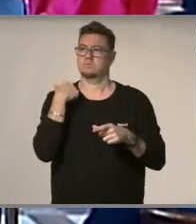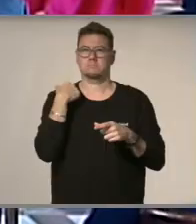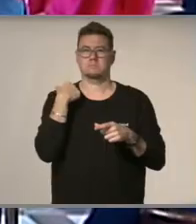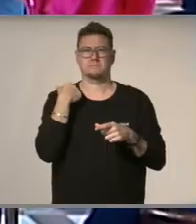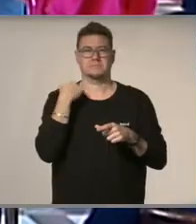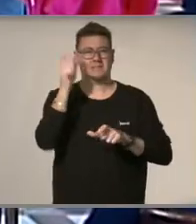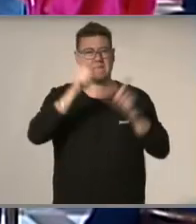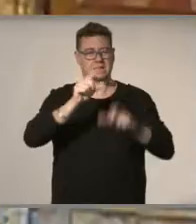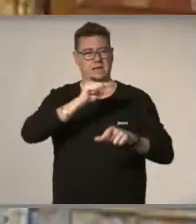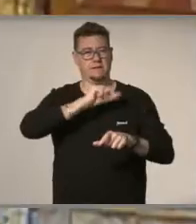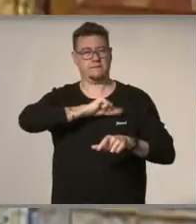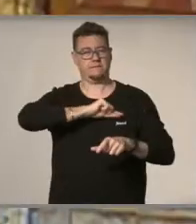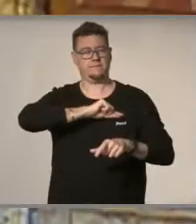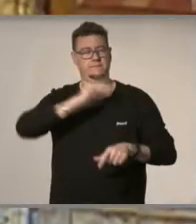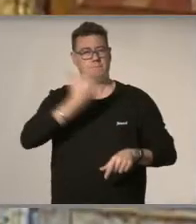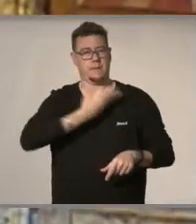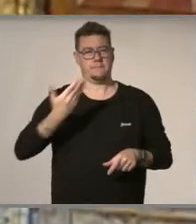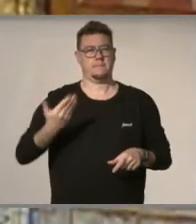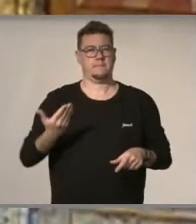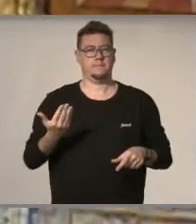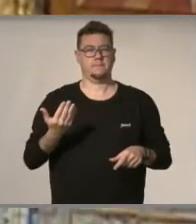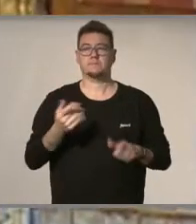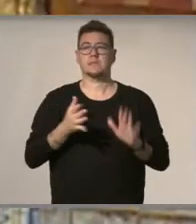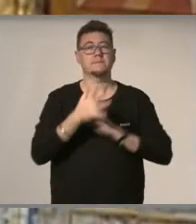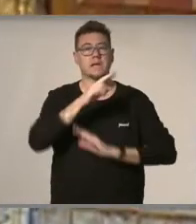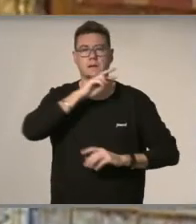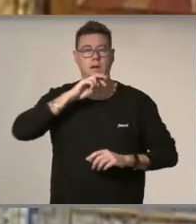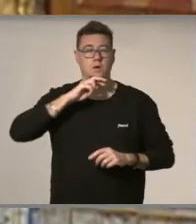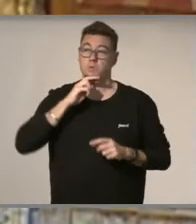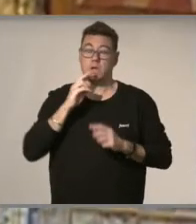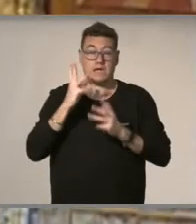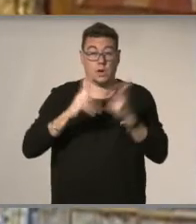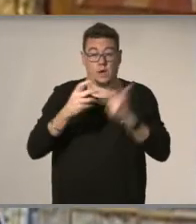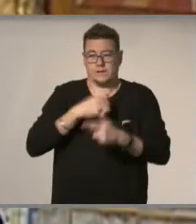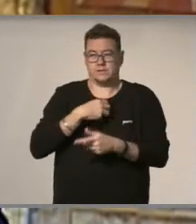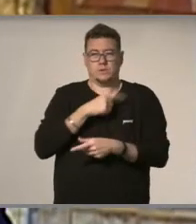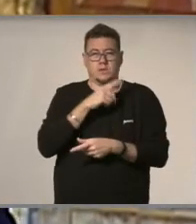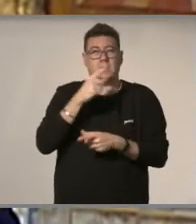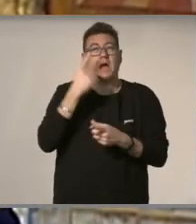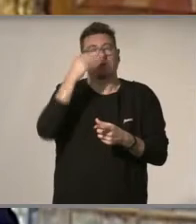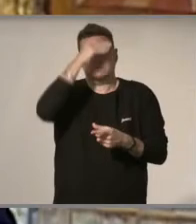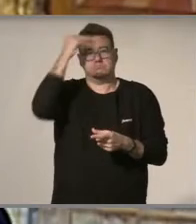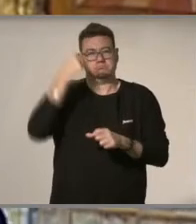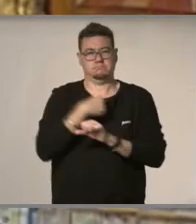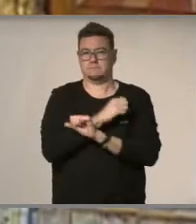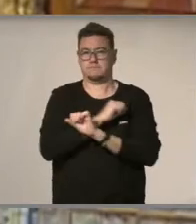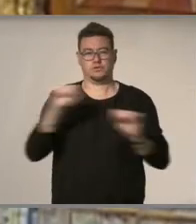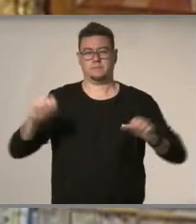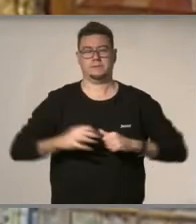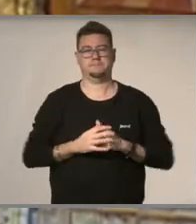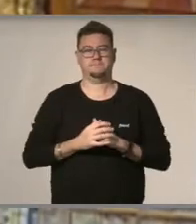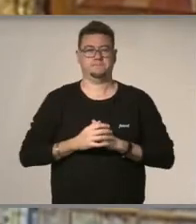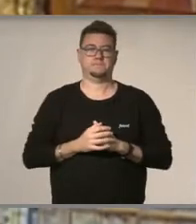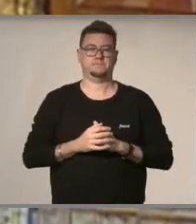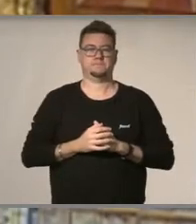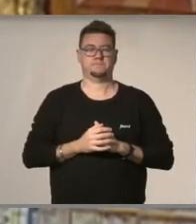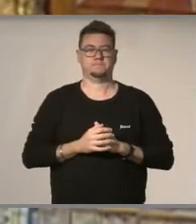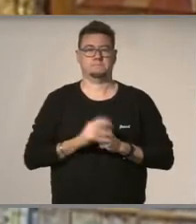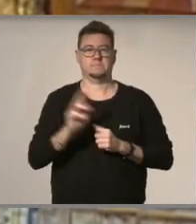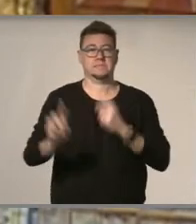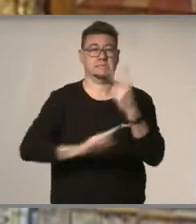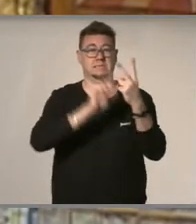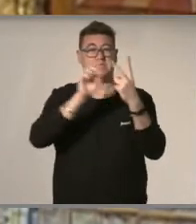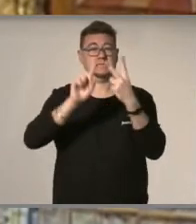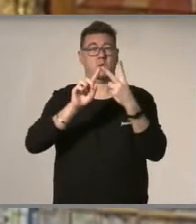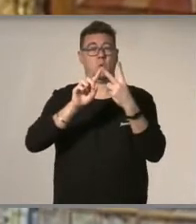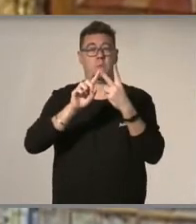daño emocional, tuvo un valor incalculable y es algo que no podremos olvidar. La segunda actuación